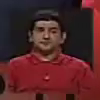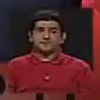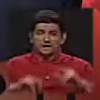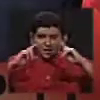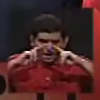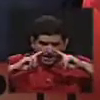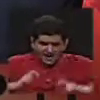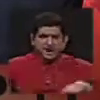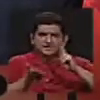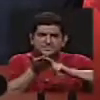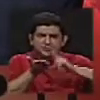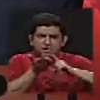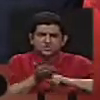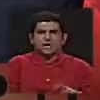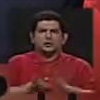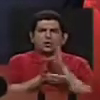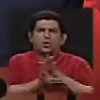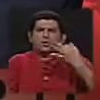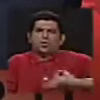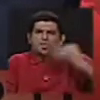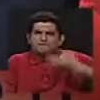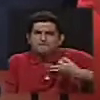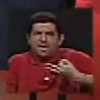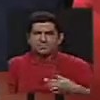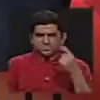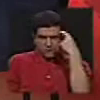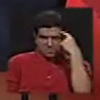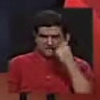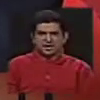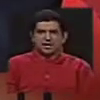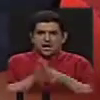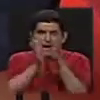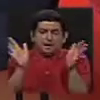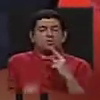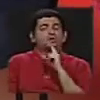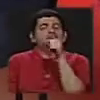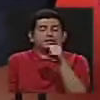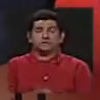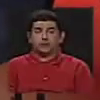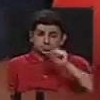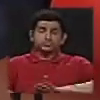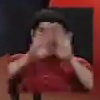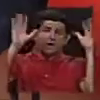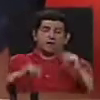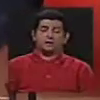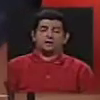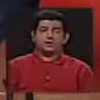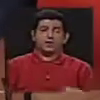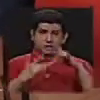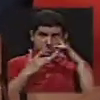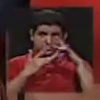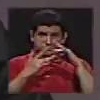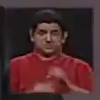lectura del contrato, en la lectura de documentos oficiales, frente a lo que públicamente se ha estado manifestando. Claro, y sobre todo que